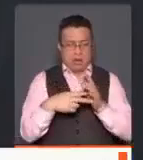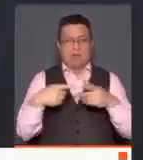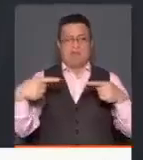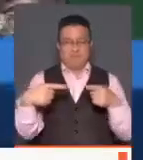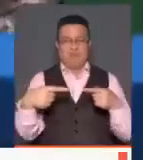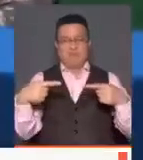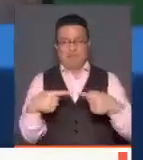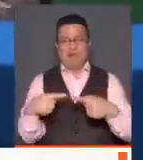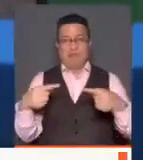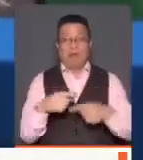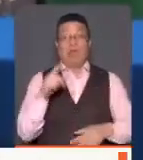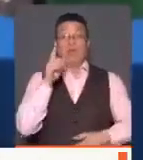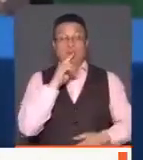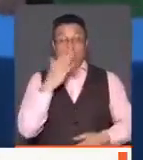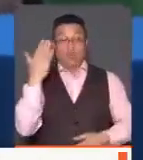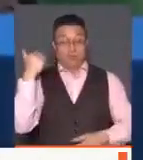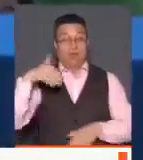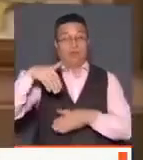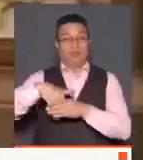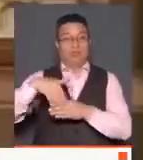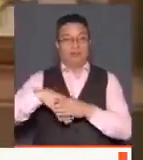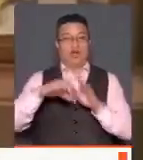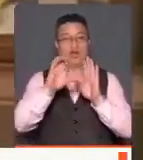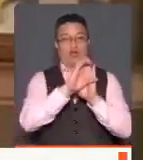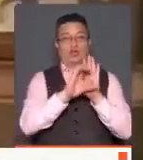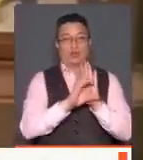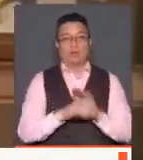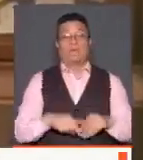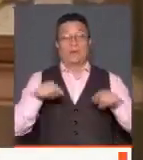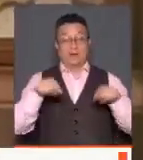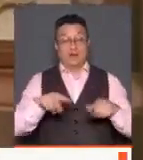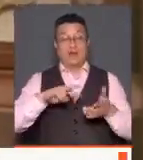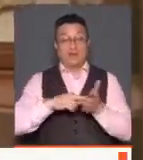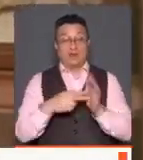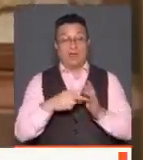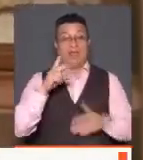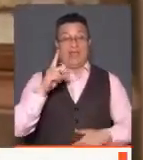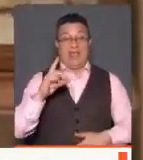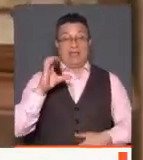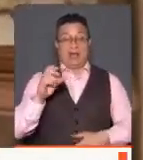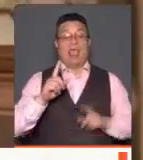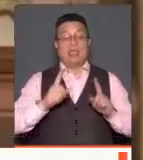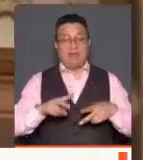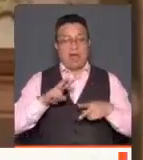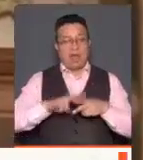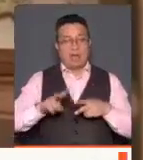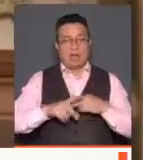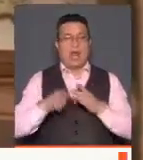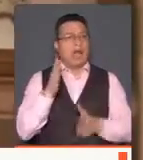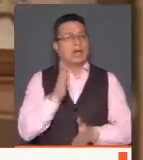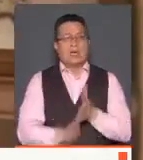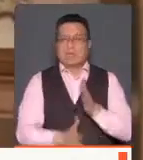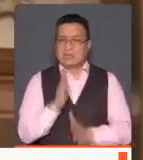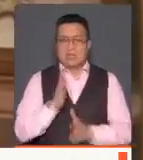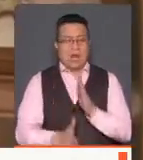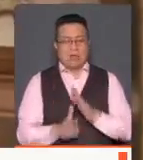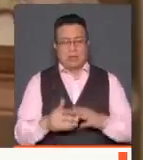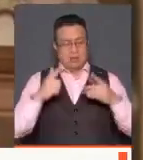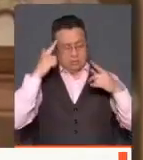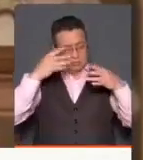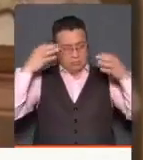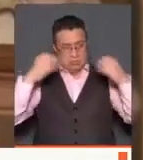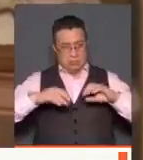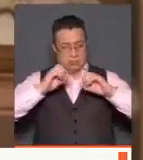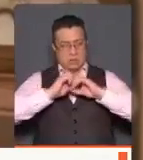la última, el plebiscito constitucional. Esta crisis de la democracia cristiana debemos resolverla con mucha rapidez, con sensatez también,